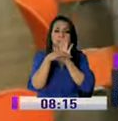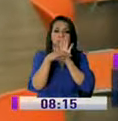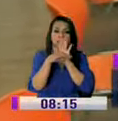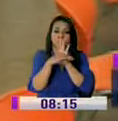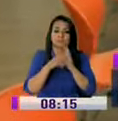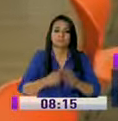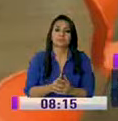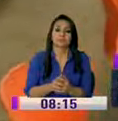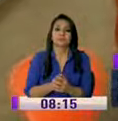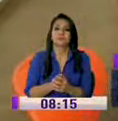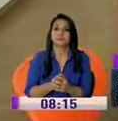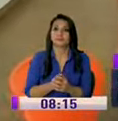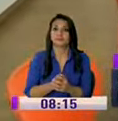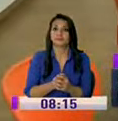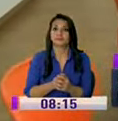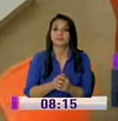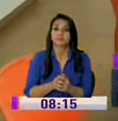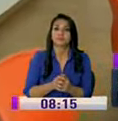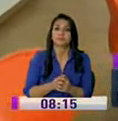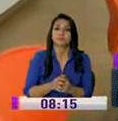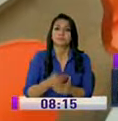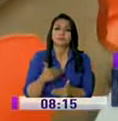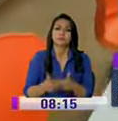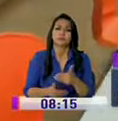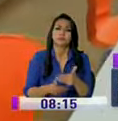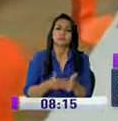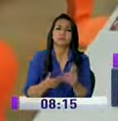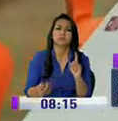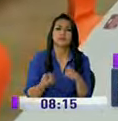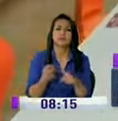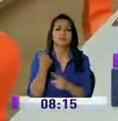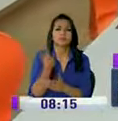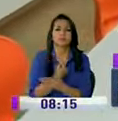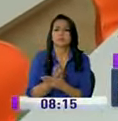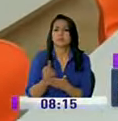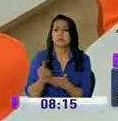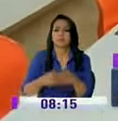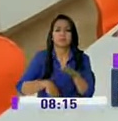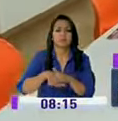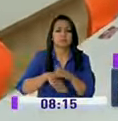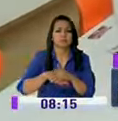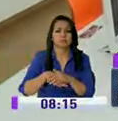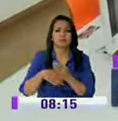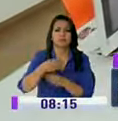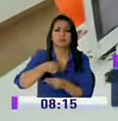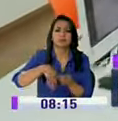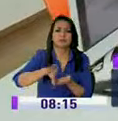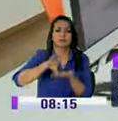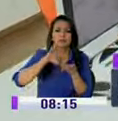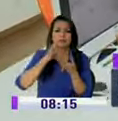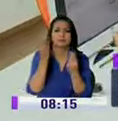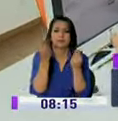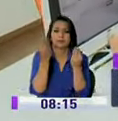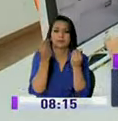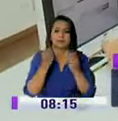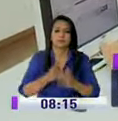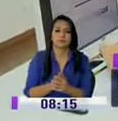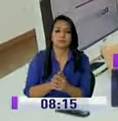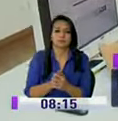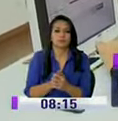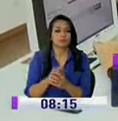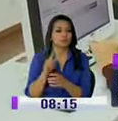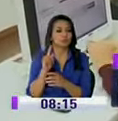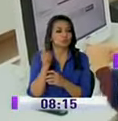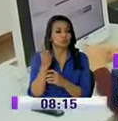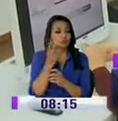el valor. En ese caso, el proceso demoraría hasta una semana, un máximo de una semana para la devolución. ¿Únicamente se puede